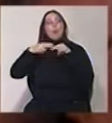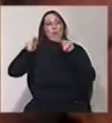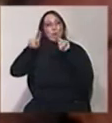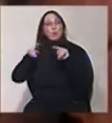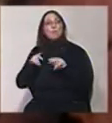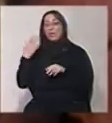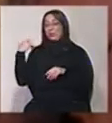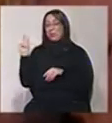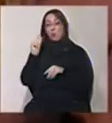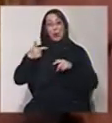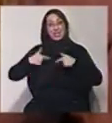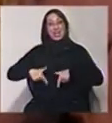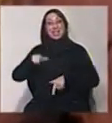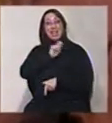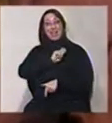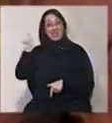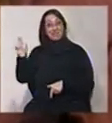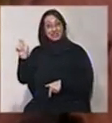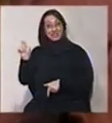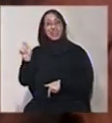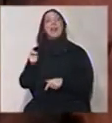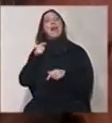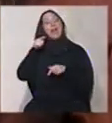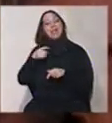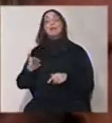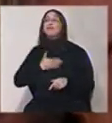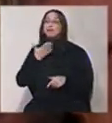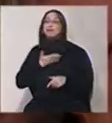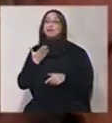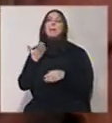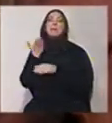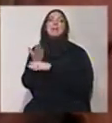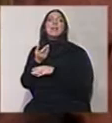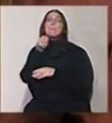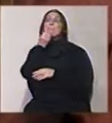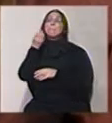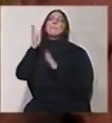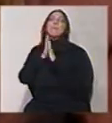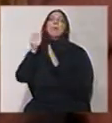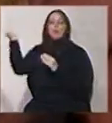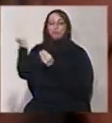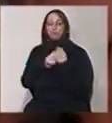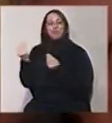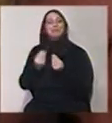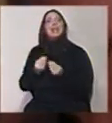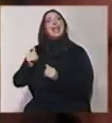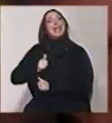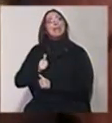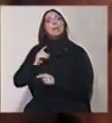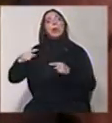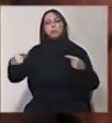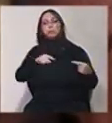la intendenta de La Valleja, Adriana Peña, reclamó la participación del ejército para enfrentar las disputas entre bandas de narcotraficantes